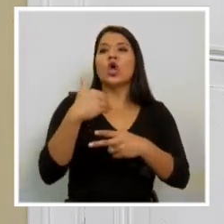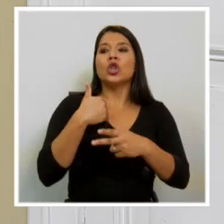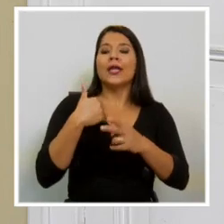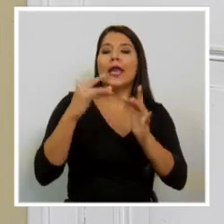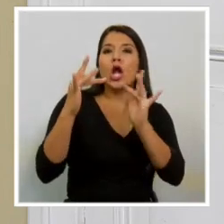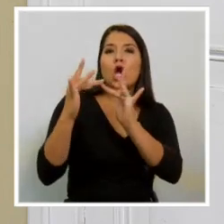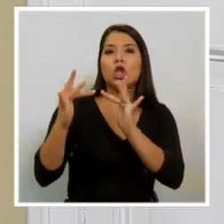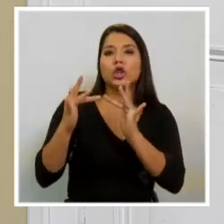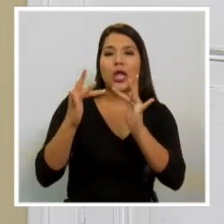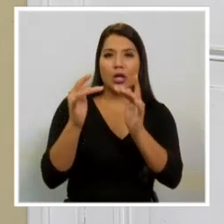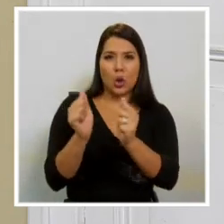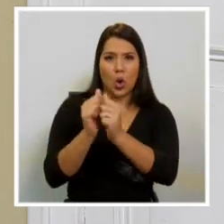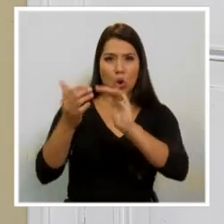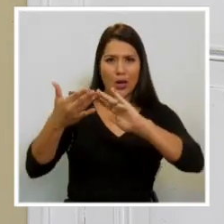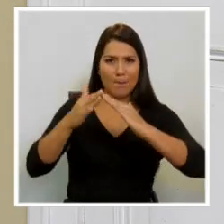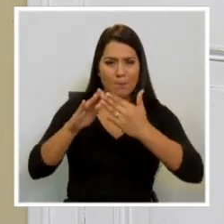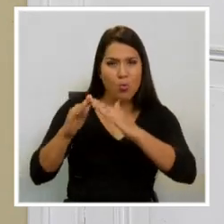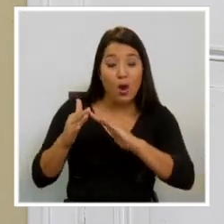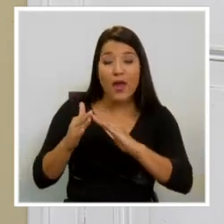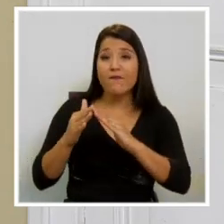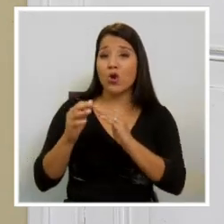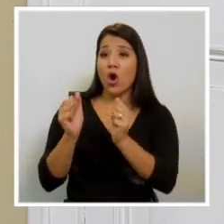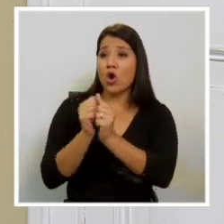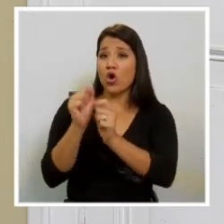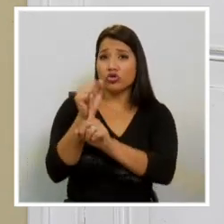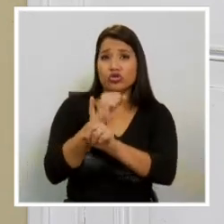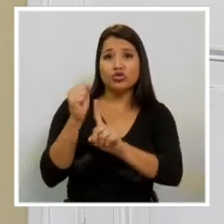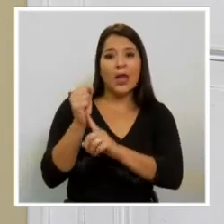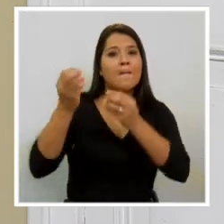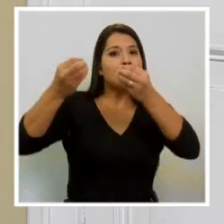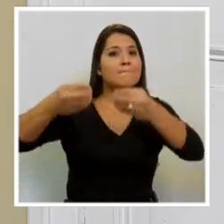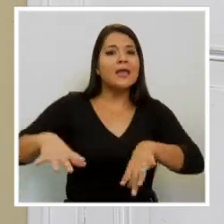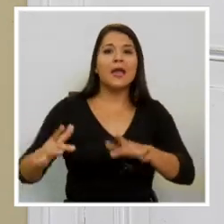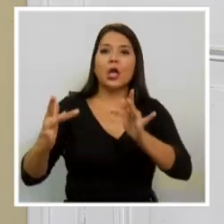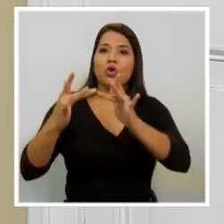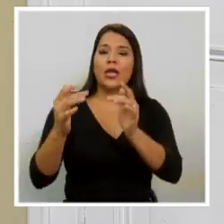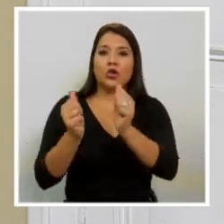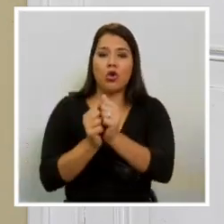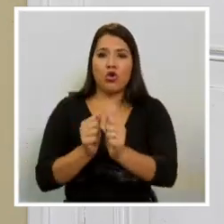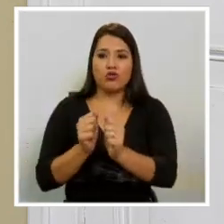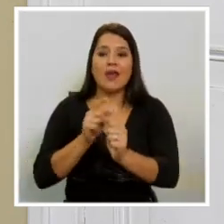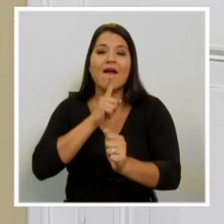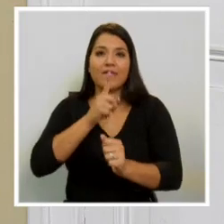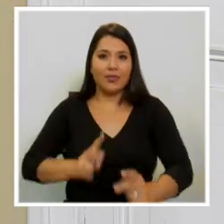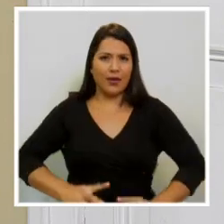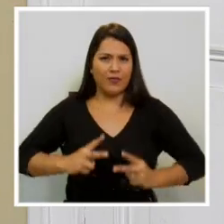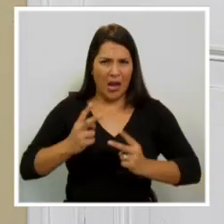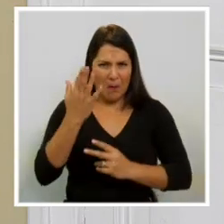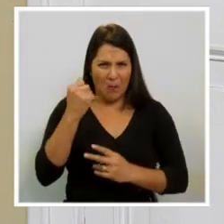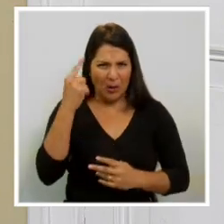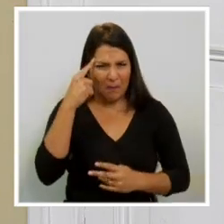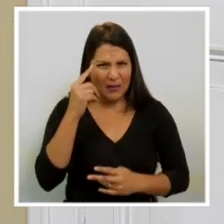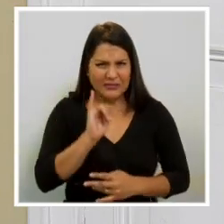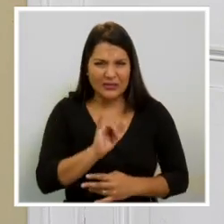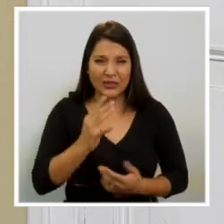con la ciudadanía, con los sectores, se pierde contacto con la realidad. ¿Por qué digo esto? Porque muchos de los diputados, creo que si uno